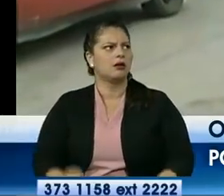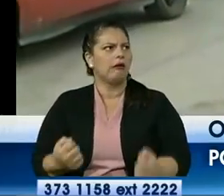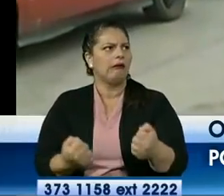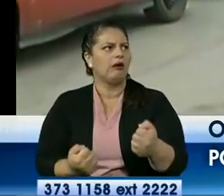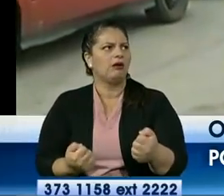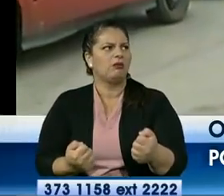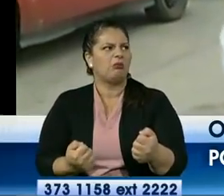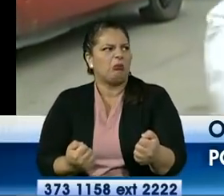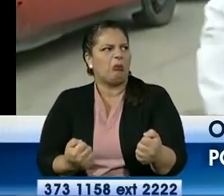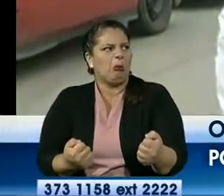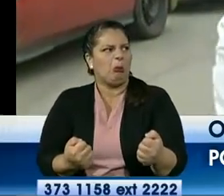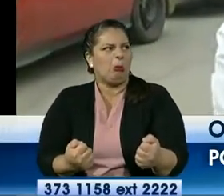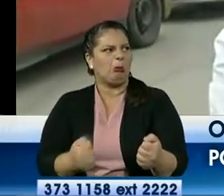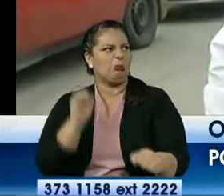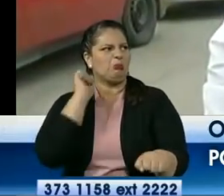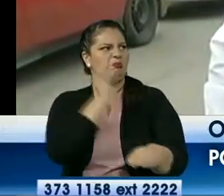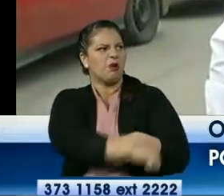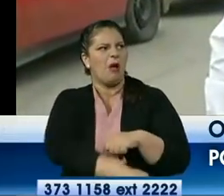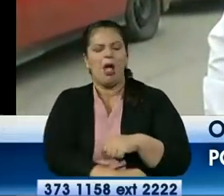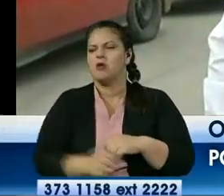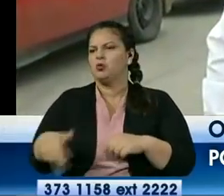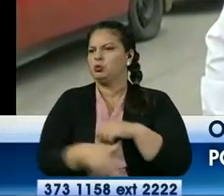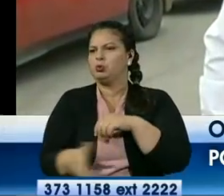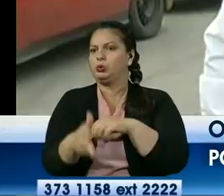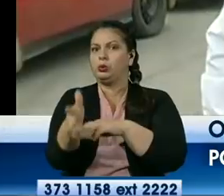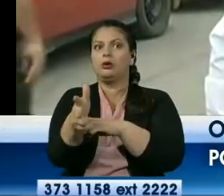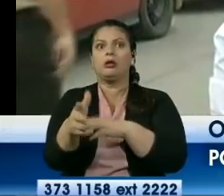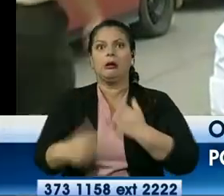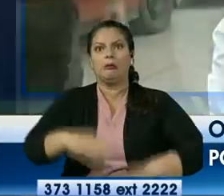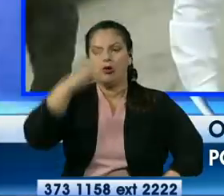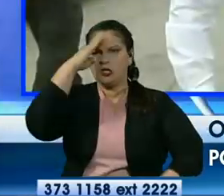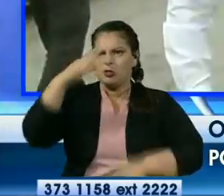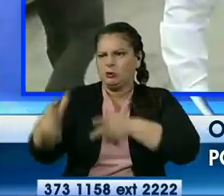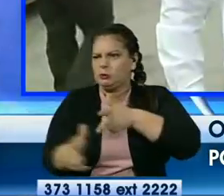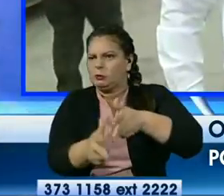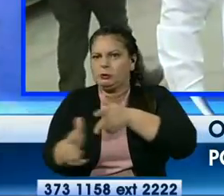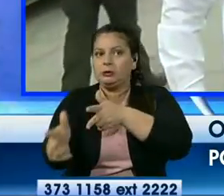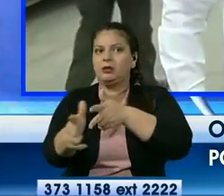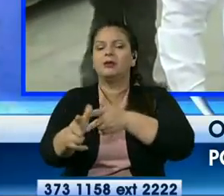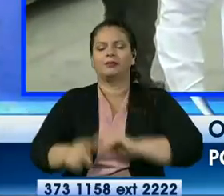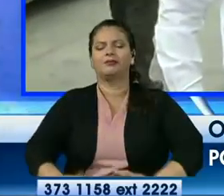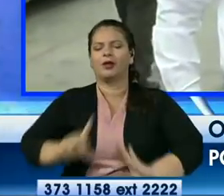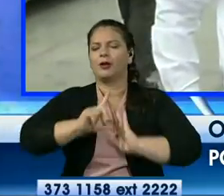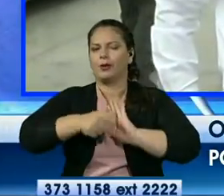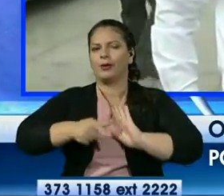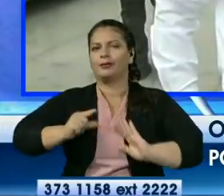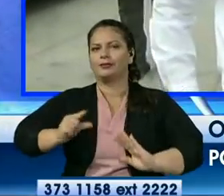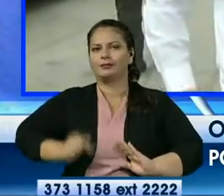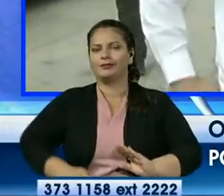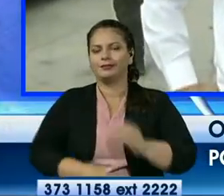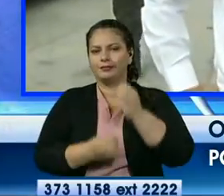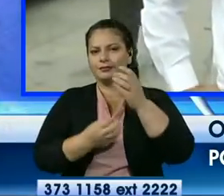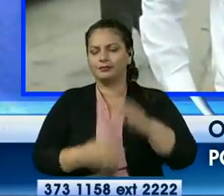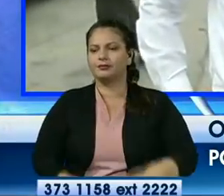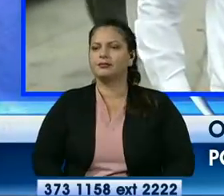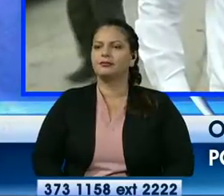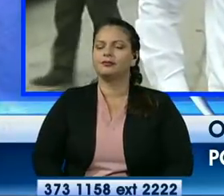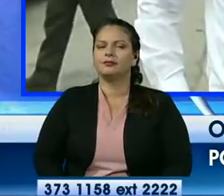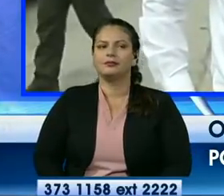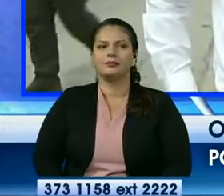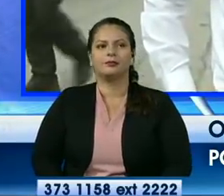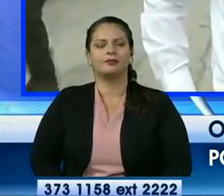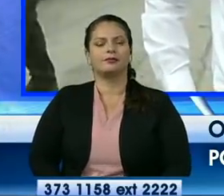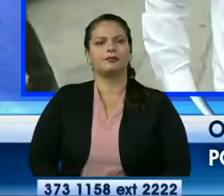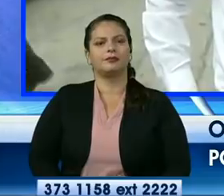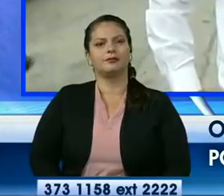adelante, cualquier novedad, le estaremos informando. Querida Luisa, Marcela y amigos televidentes, muy buenos días. Muchísimas gracias,